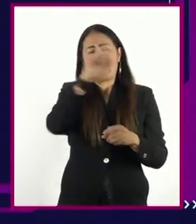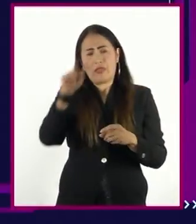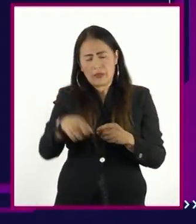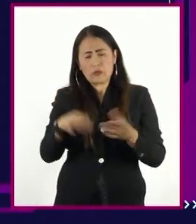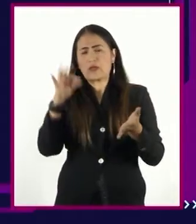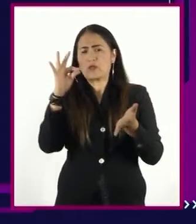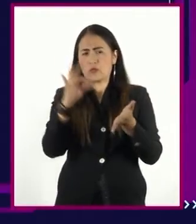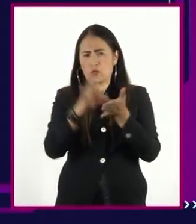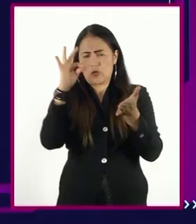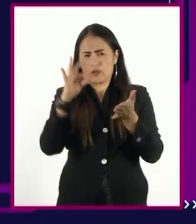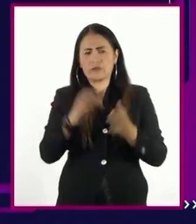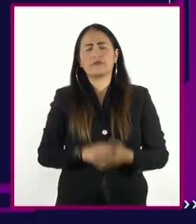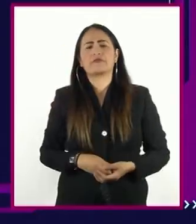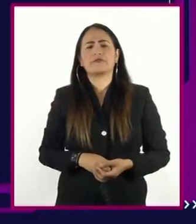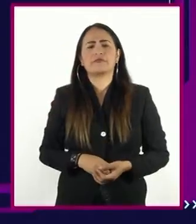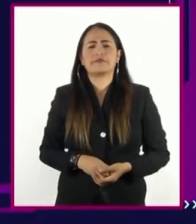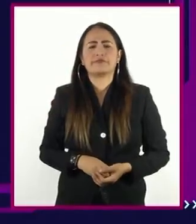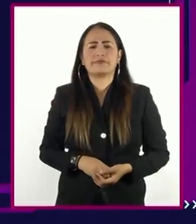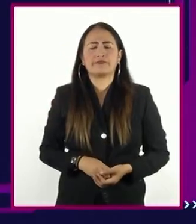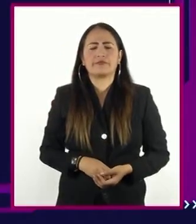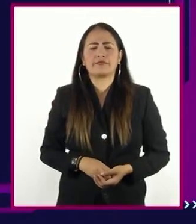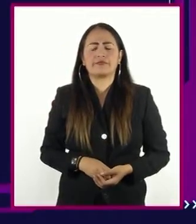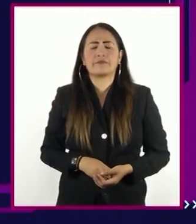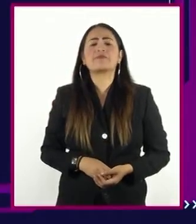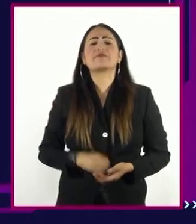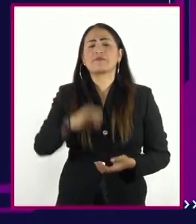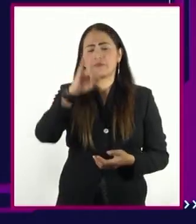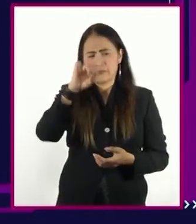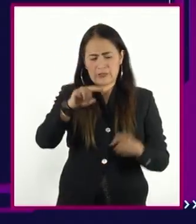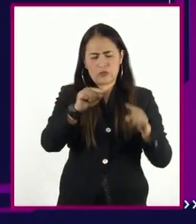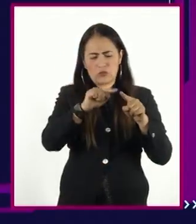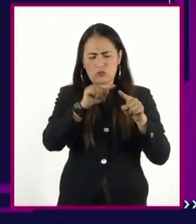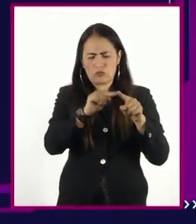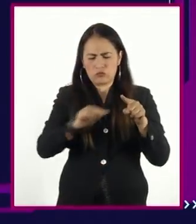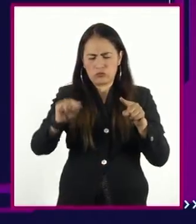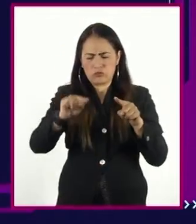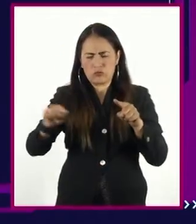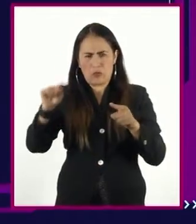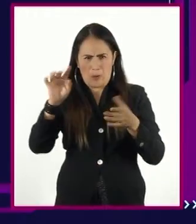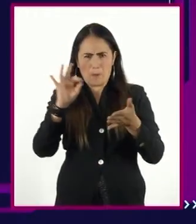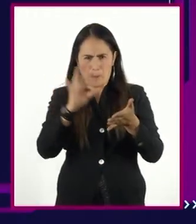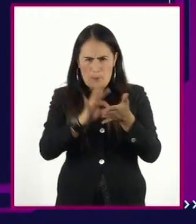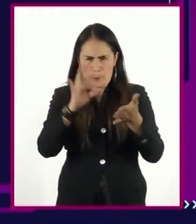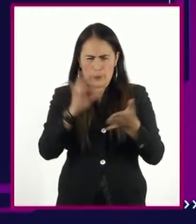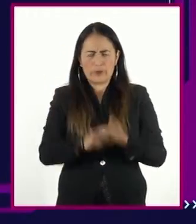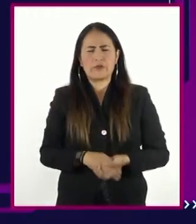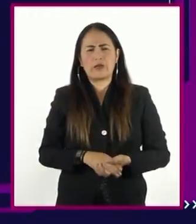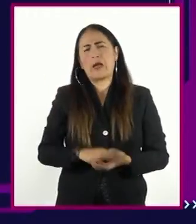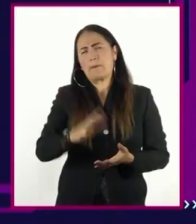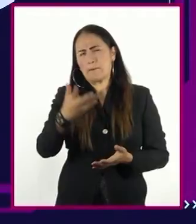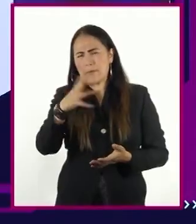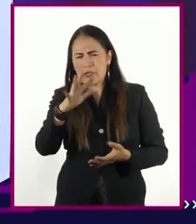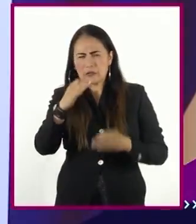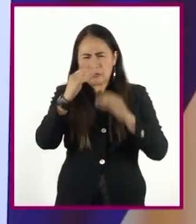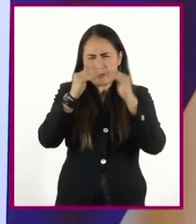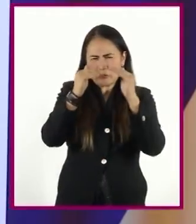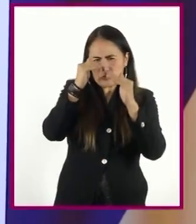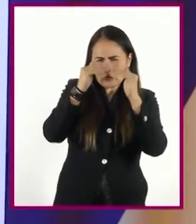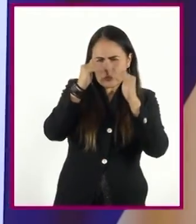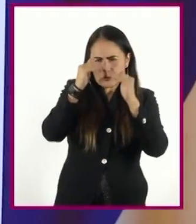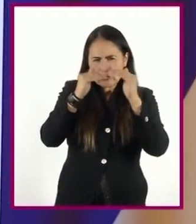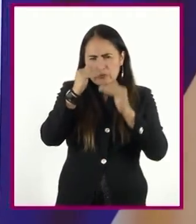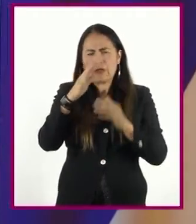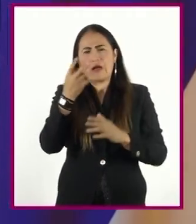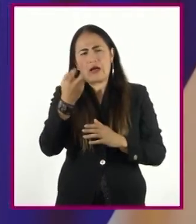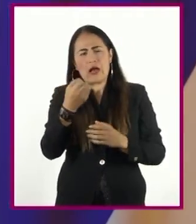centésimos. Cabe aclarar que al redondear los resultados, las diferencias con el valor real serán mínimas, por lo que los sectores